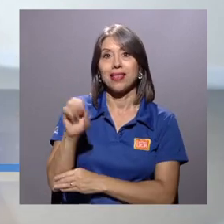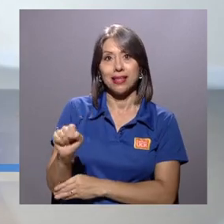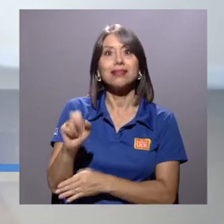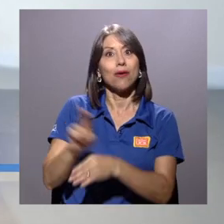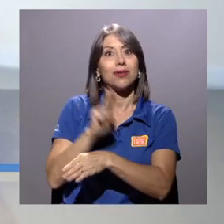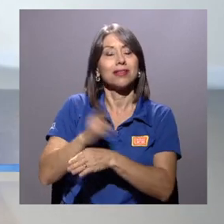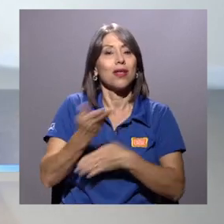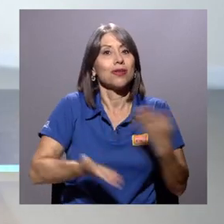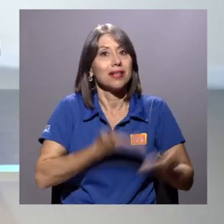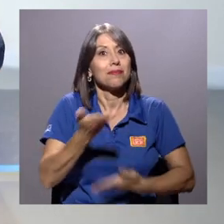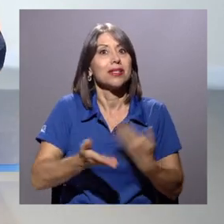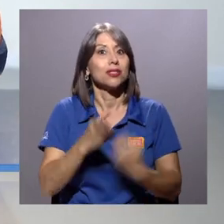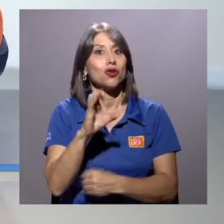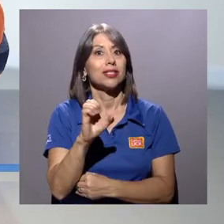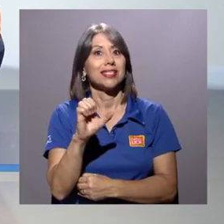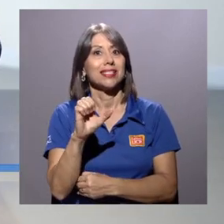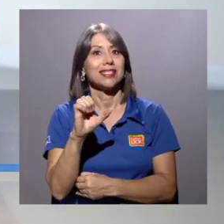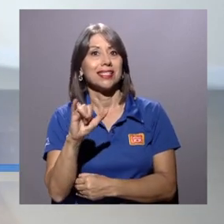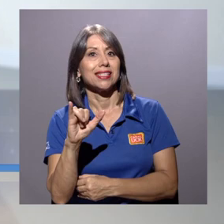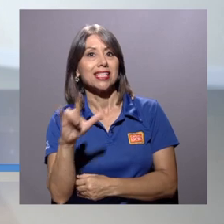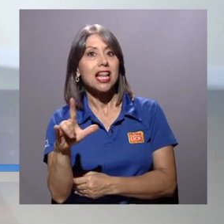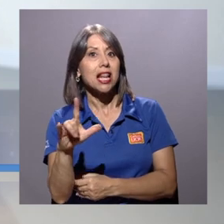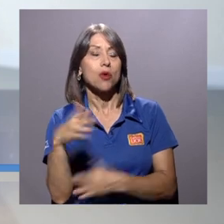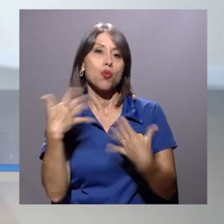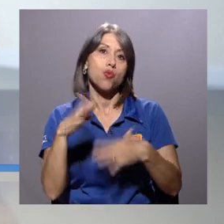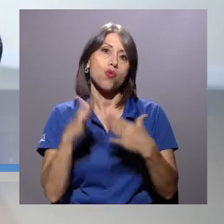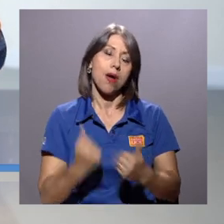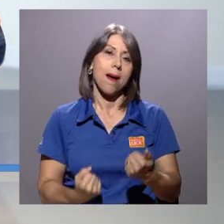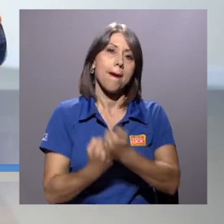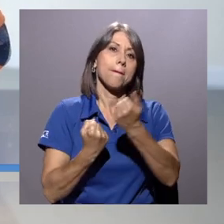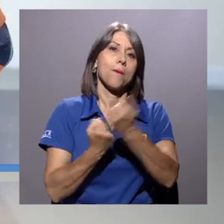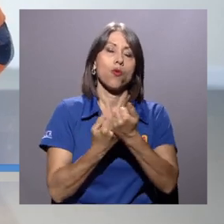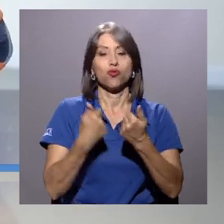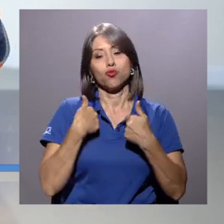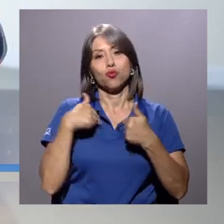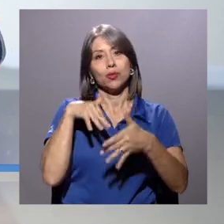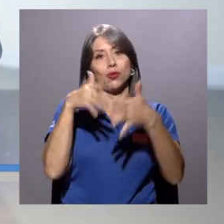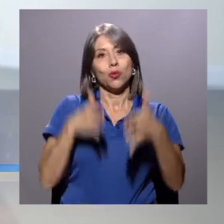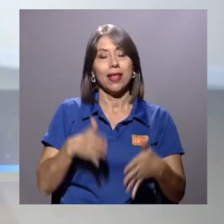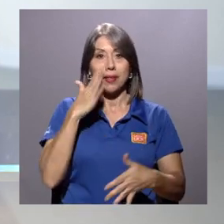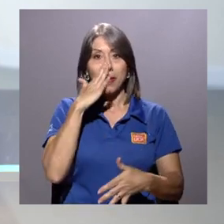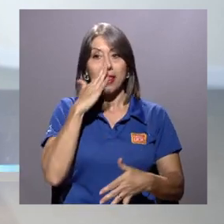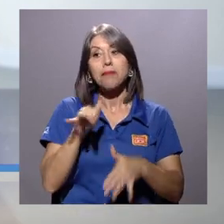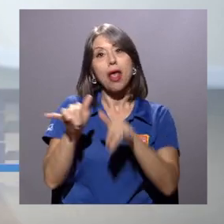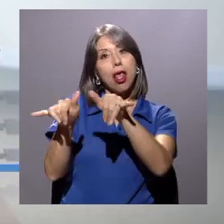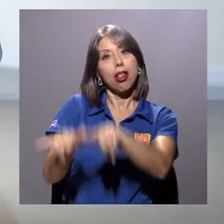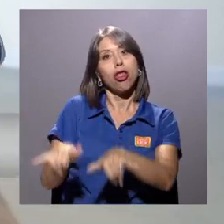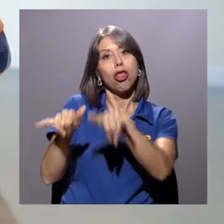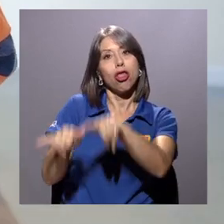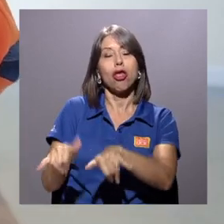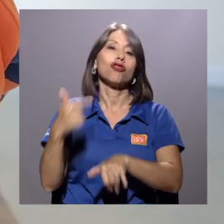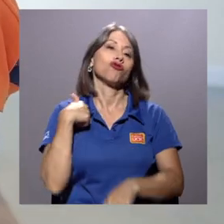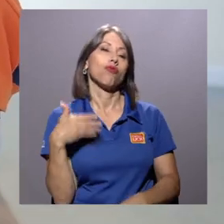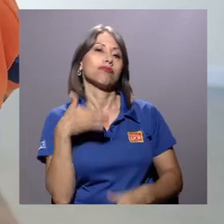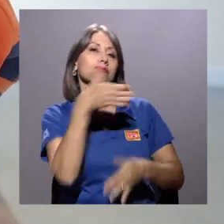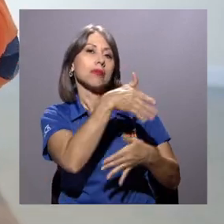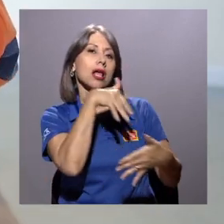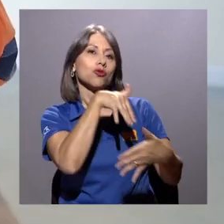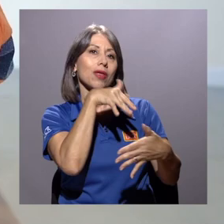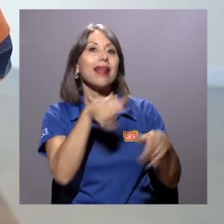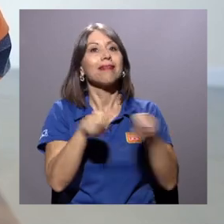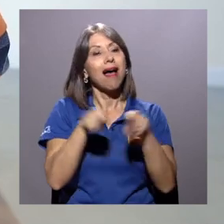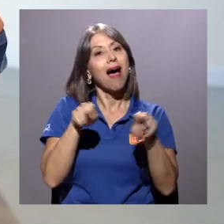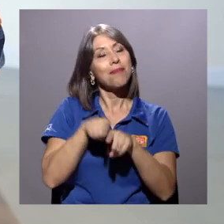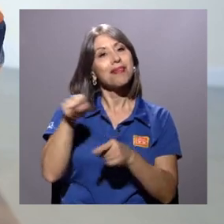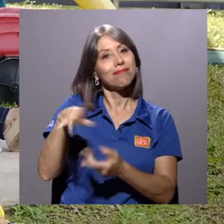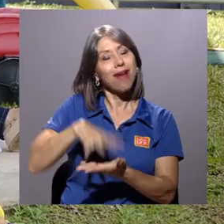como estudiante y como madre. Porque bueno, además de que Andrés se queda acá mientras yo voy a estudiar, también